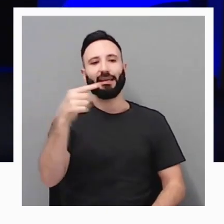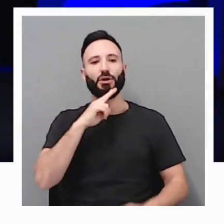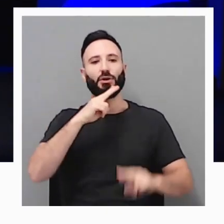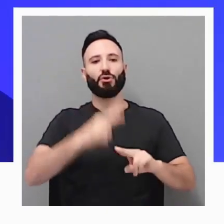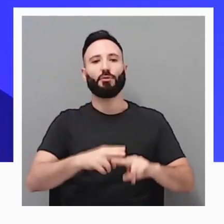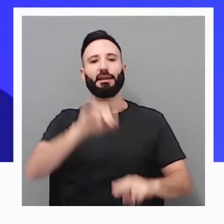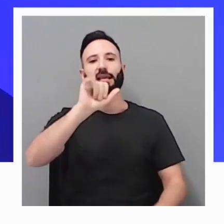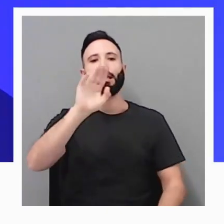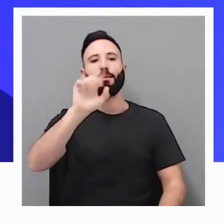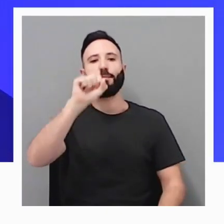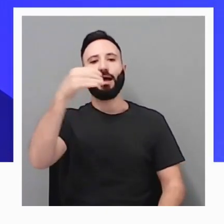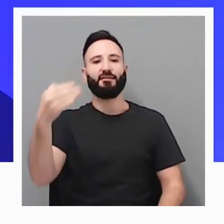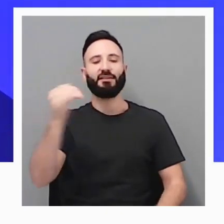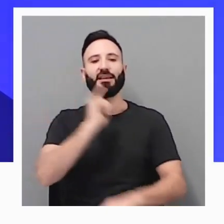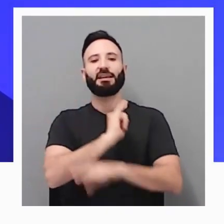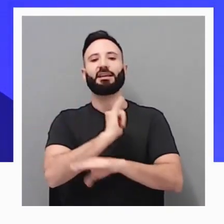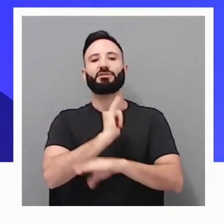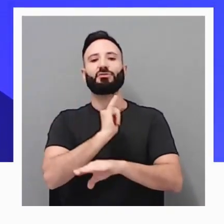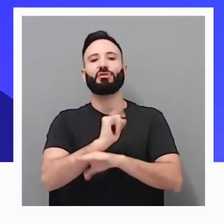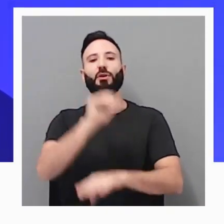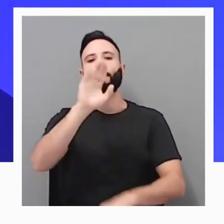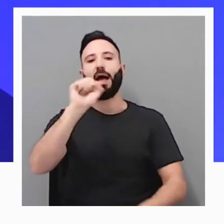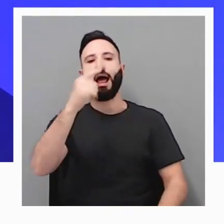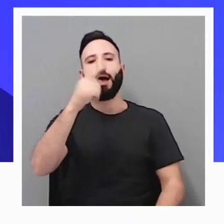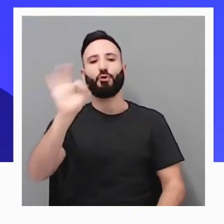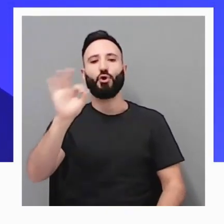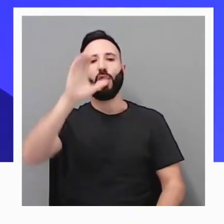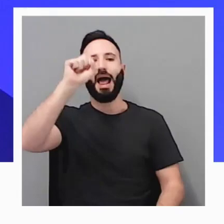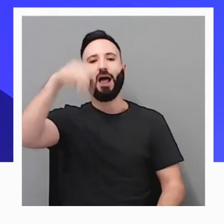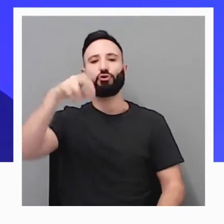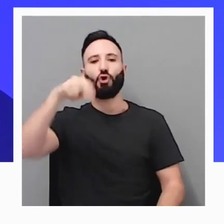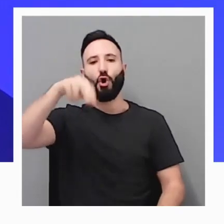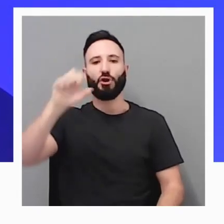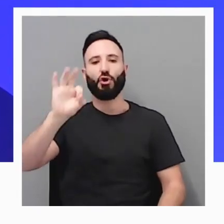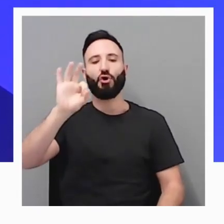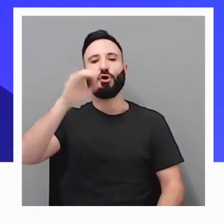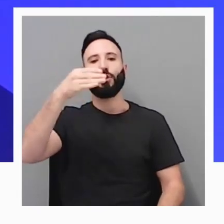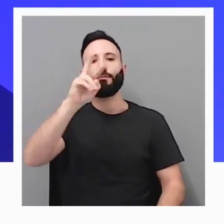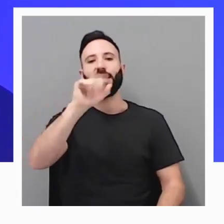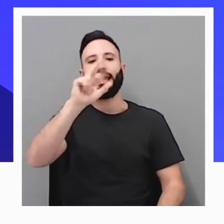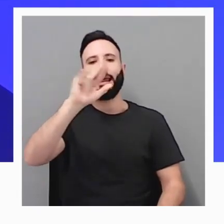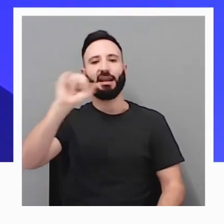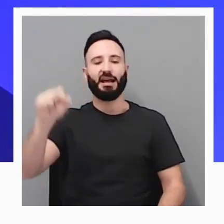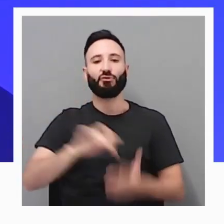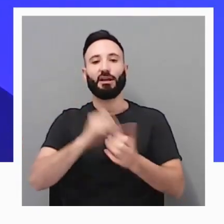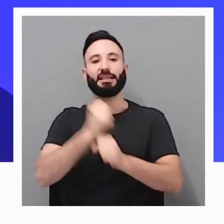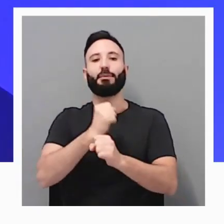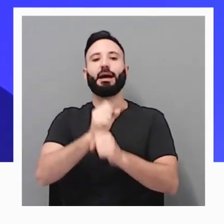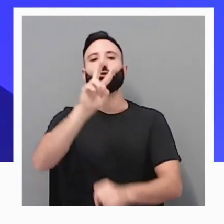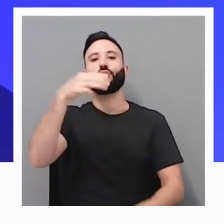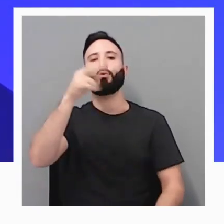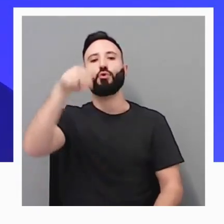IPAV, Instituto Padre António Vieira, y trabajamos desde Ubuntu. Y Ubuntu significa, como